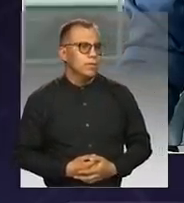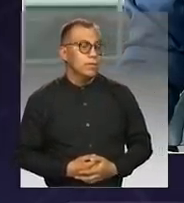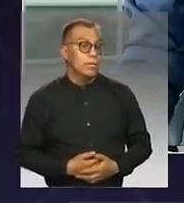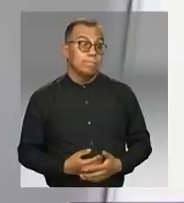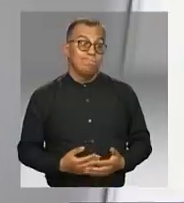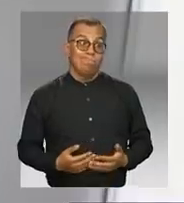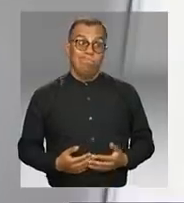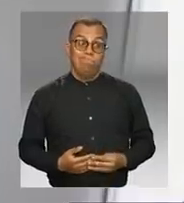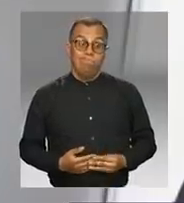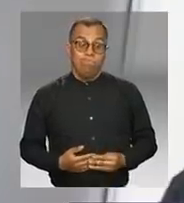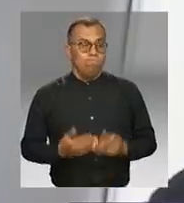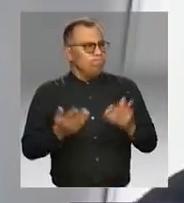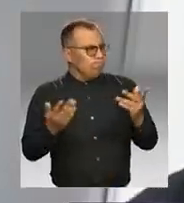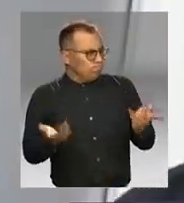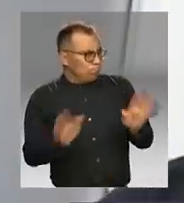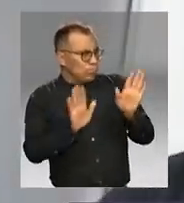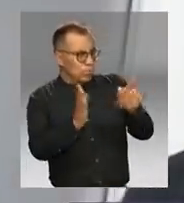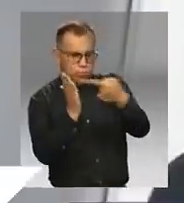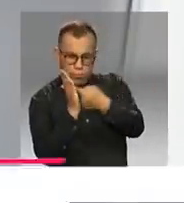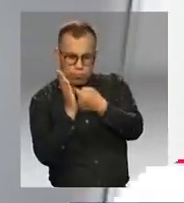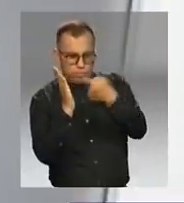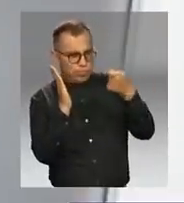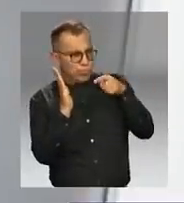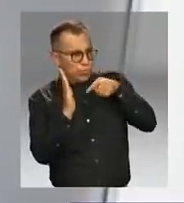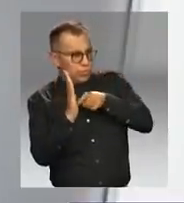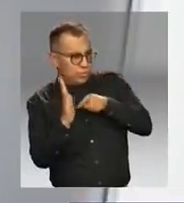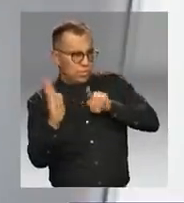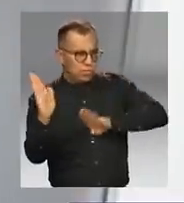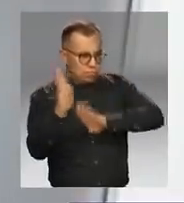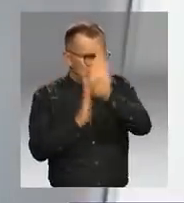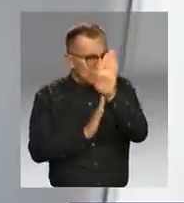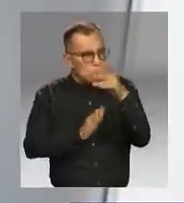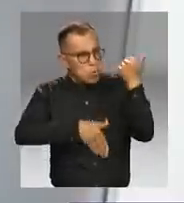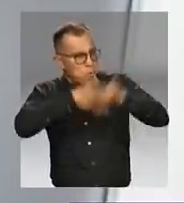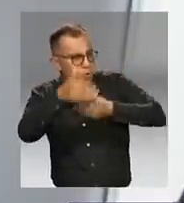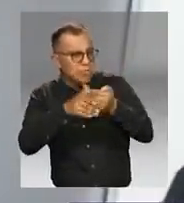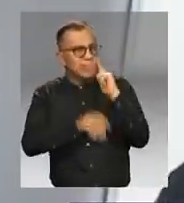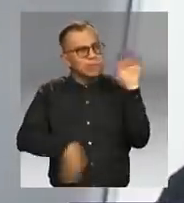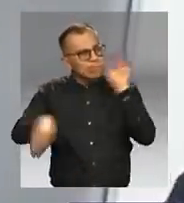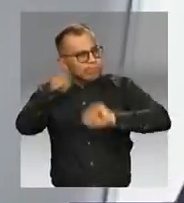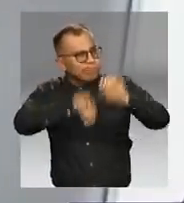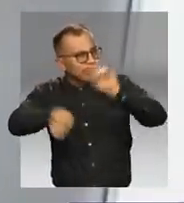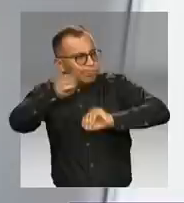Bueno, en cuanto al retiro de la cuota del desarrollo cinematográfico,